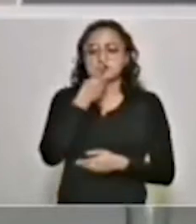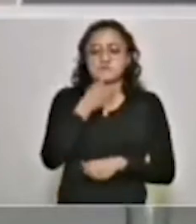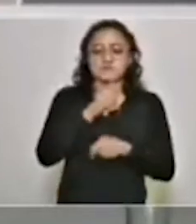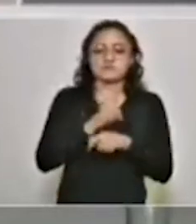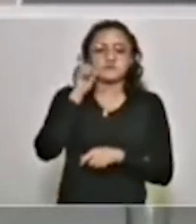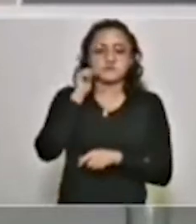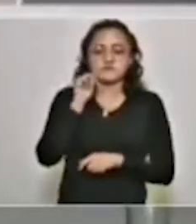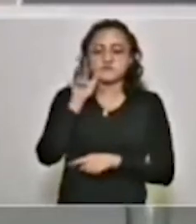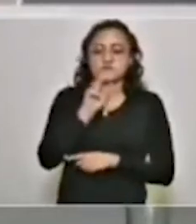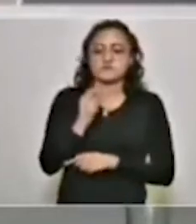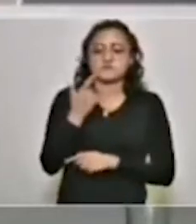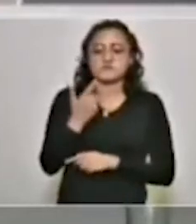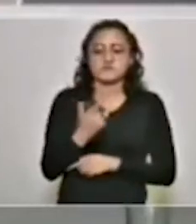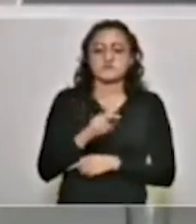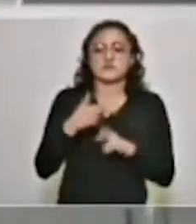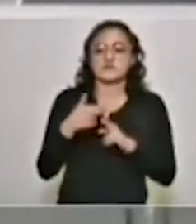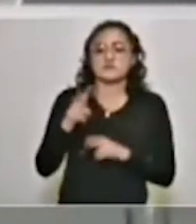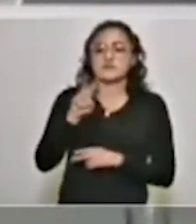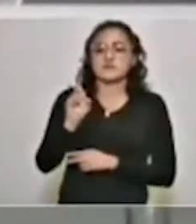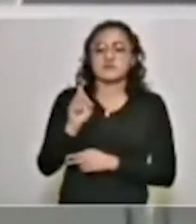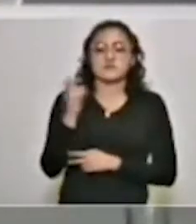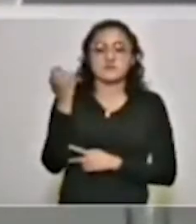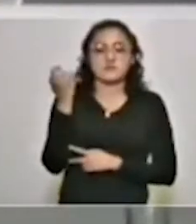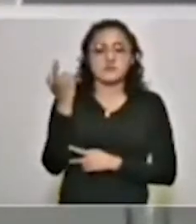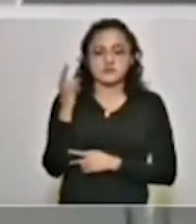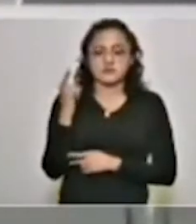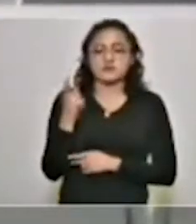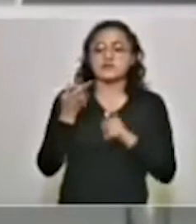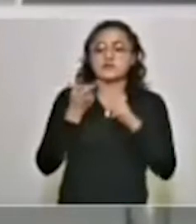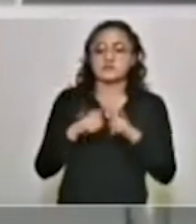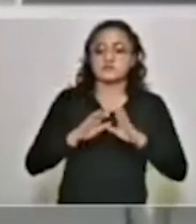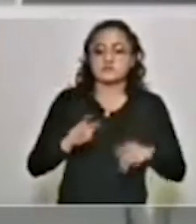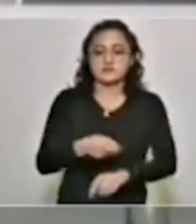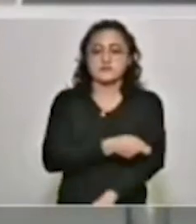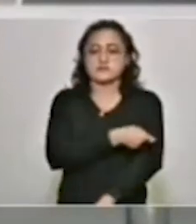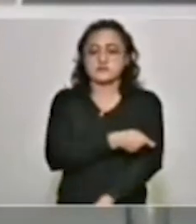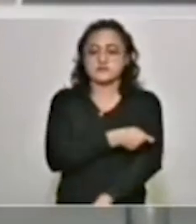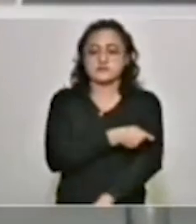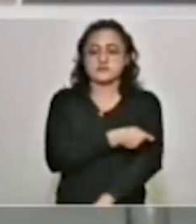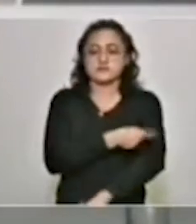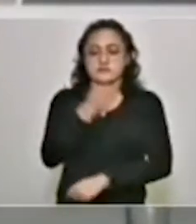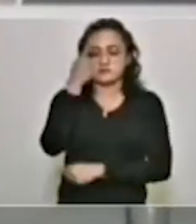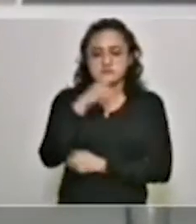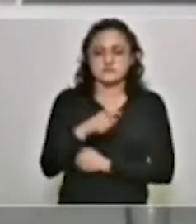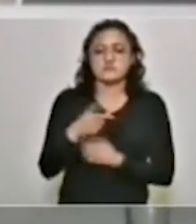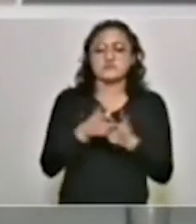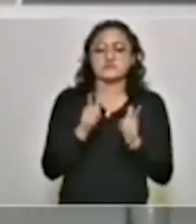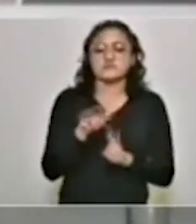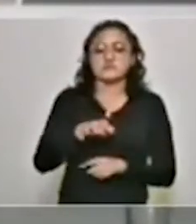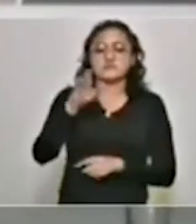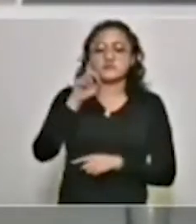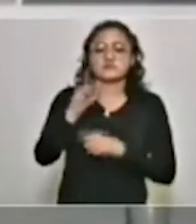que el día de mañana, martes 27 y hasta el viernes 30 de julio, iniciaremos la vacunación para grupos de